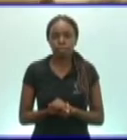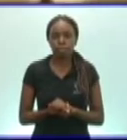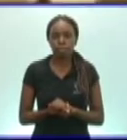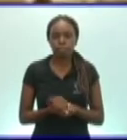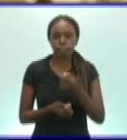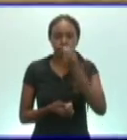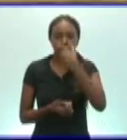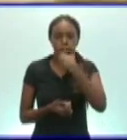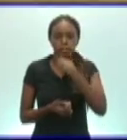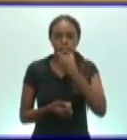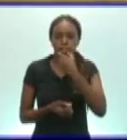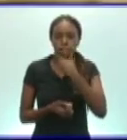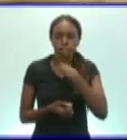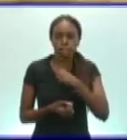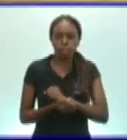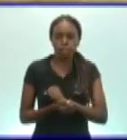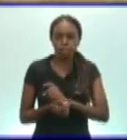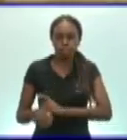Céspedes empuña su arma.